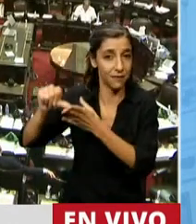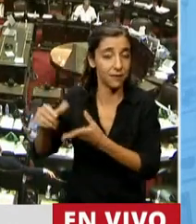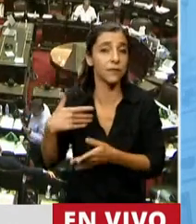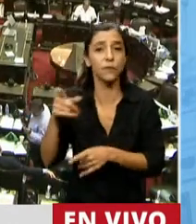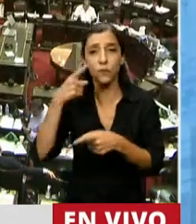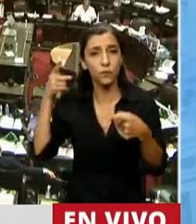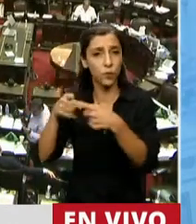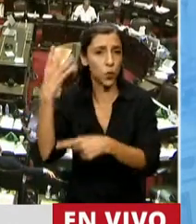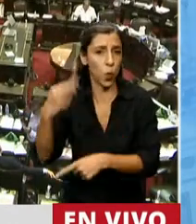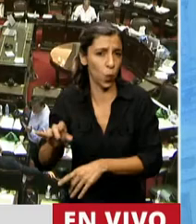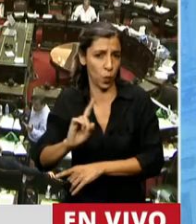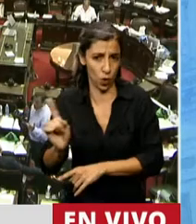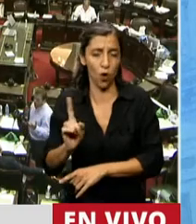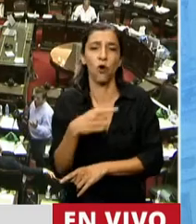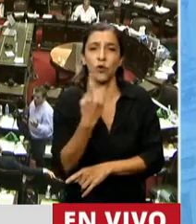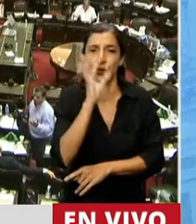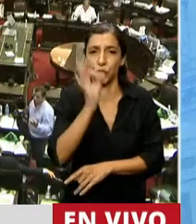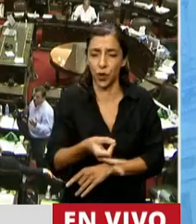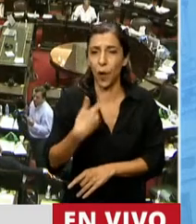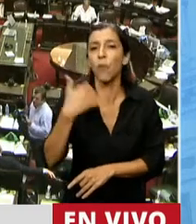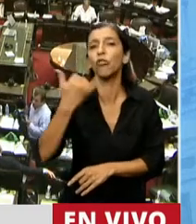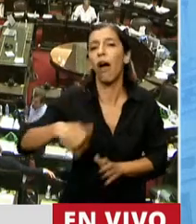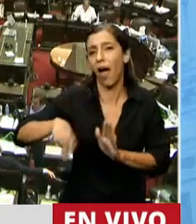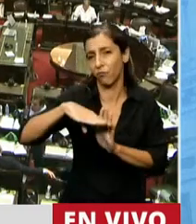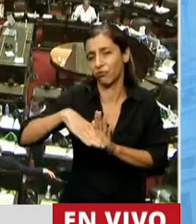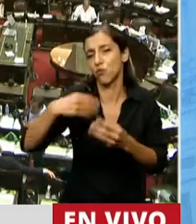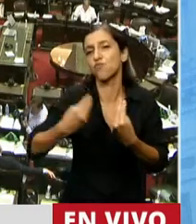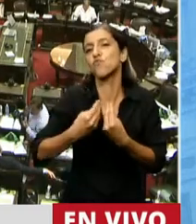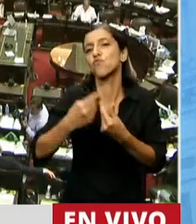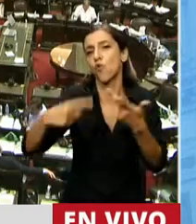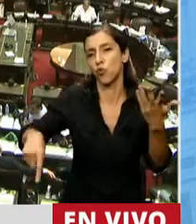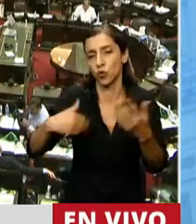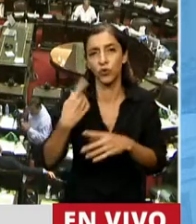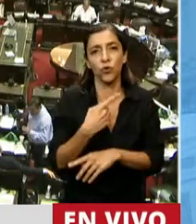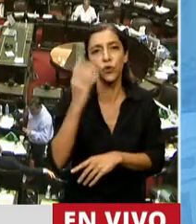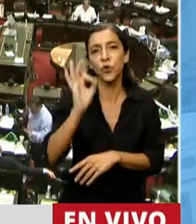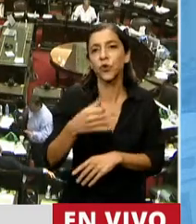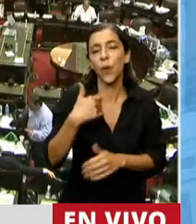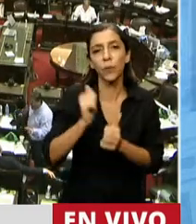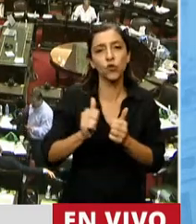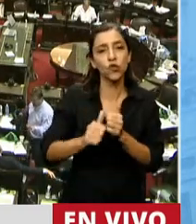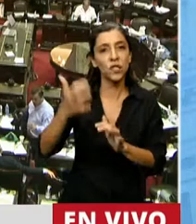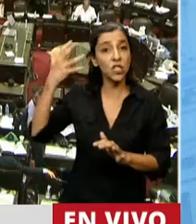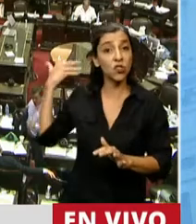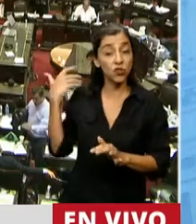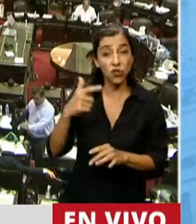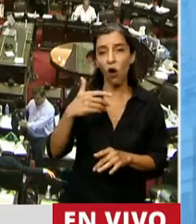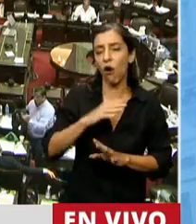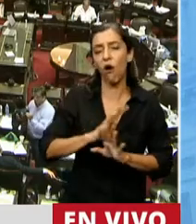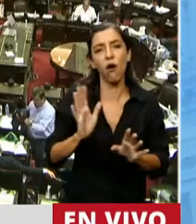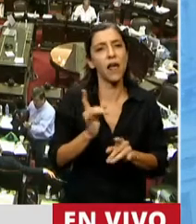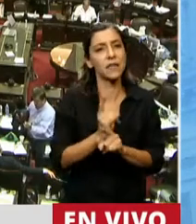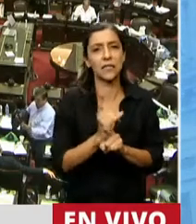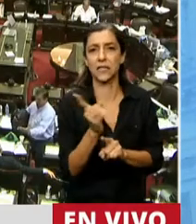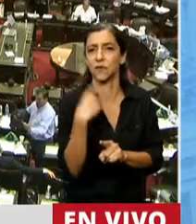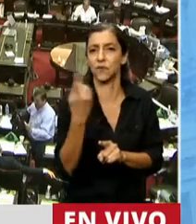Sino el que tenemos de tenernos condicionados. Es el rol que históricamente ha tenido este organismo como un instrumento al